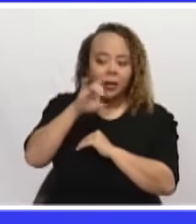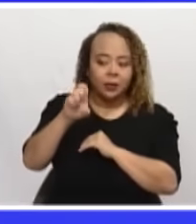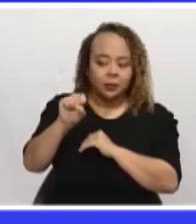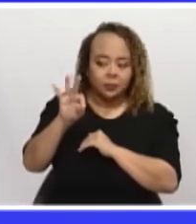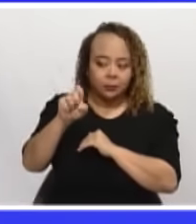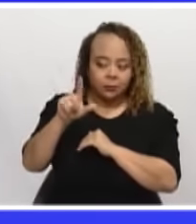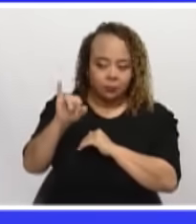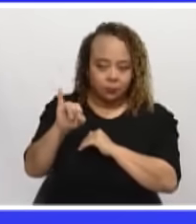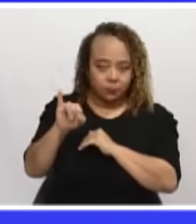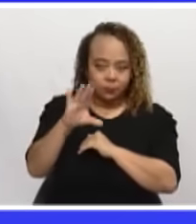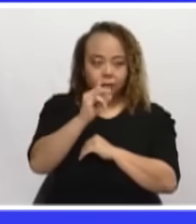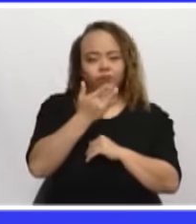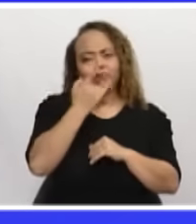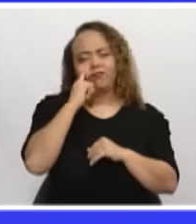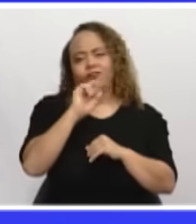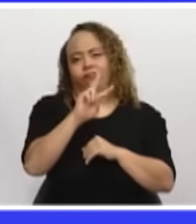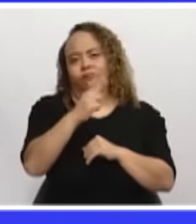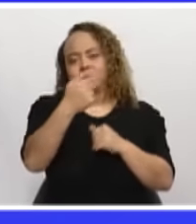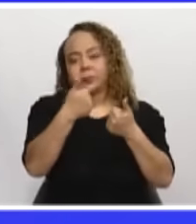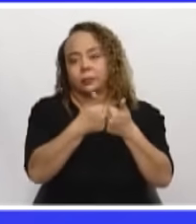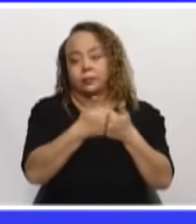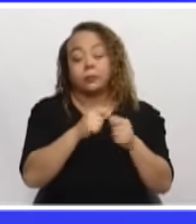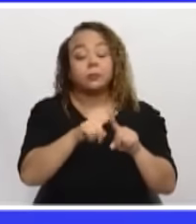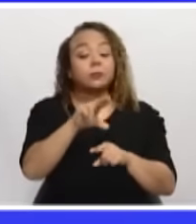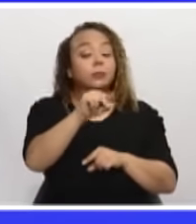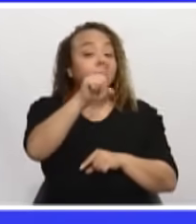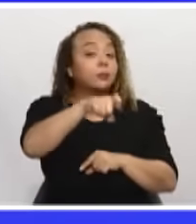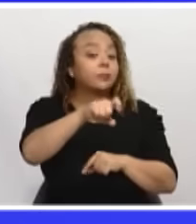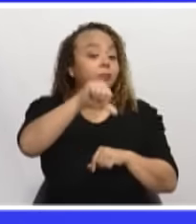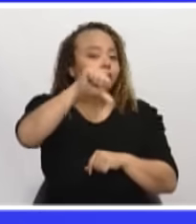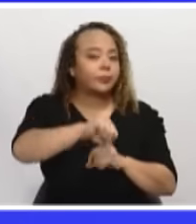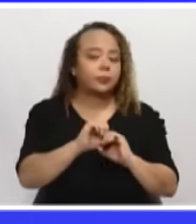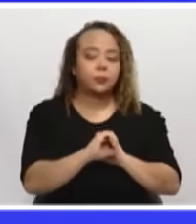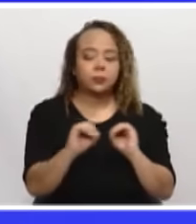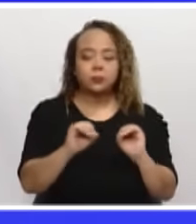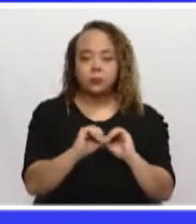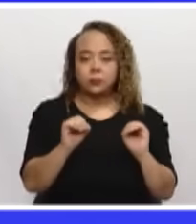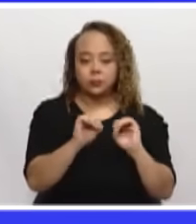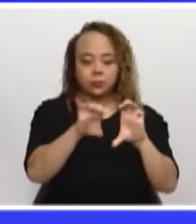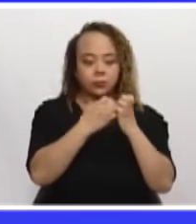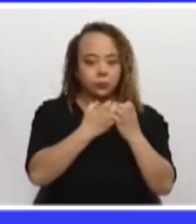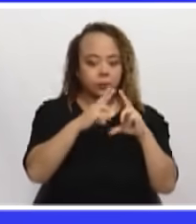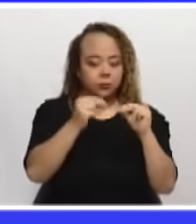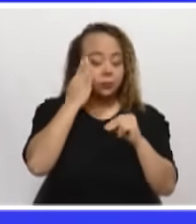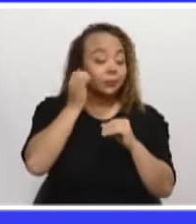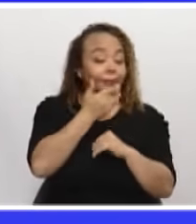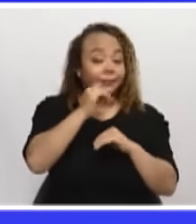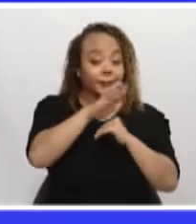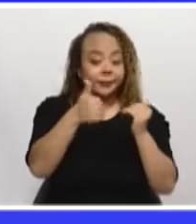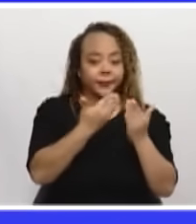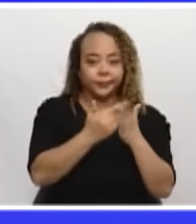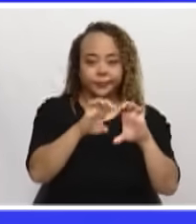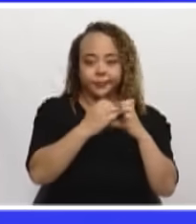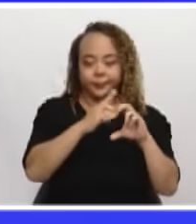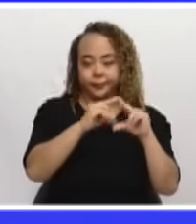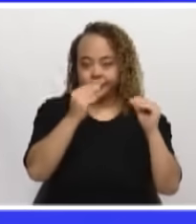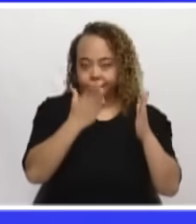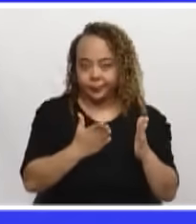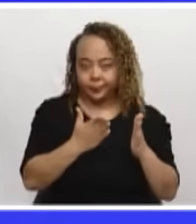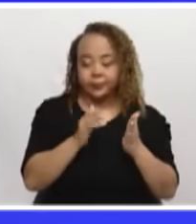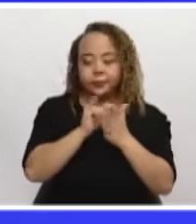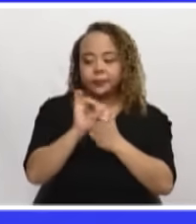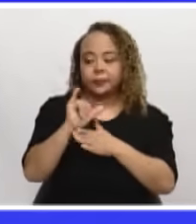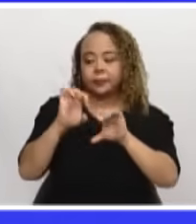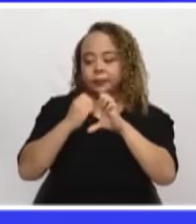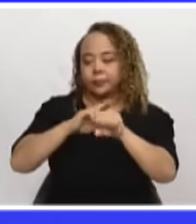faito favorito para la vuelta entonces no deberías perder contra ningún equipo nicaragüense porque sos mejor que todos los equipos nicaragüenses así como la